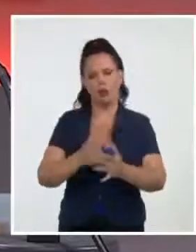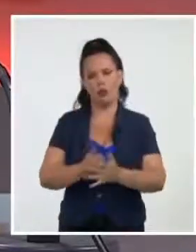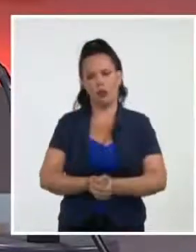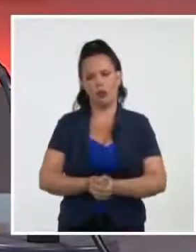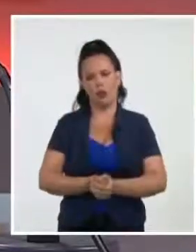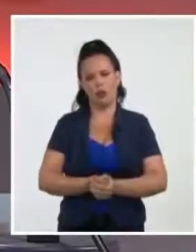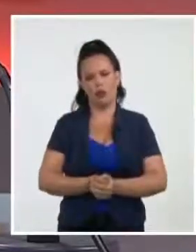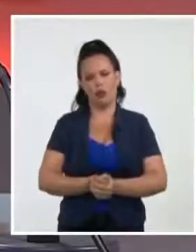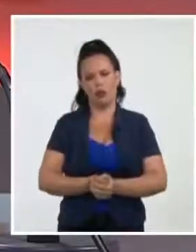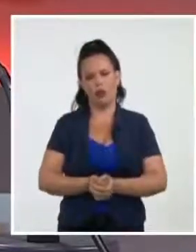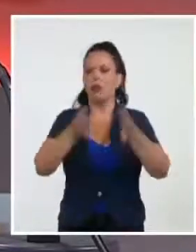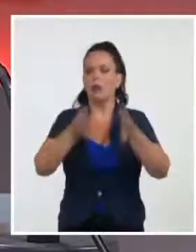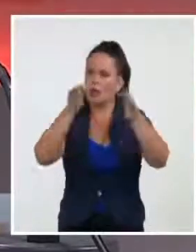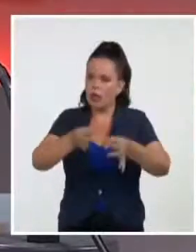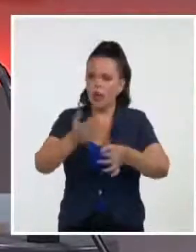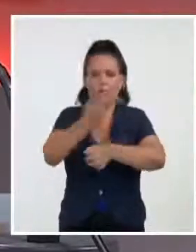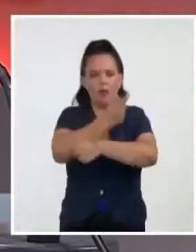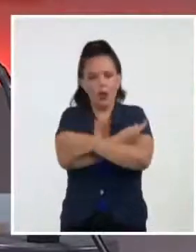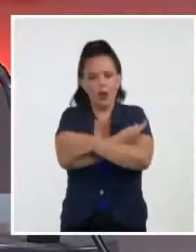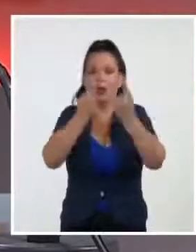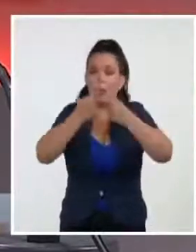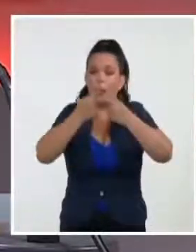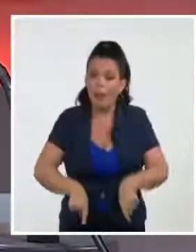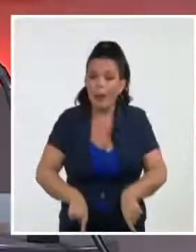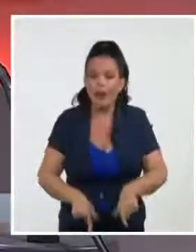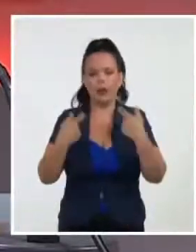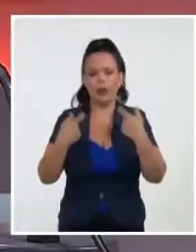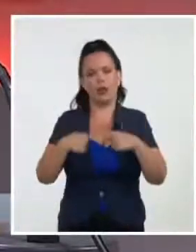tenga un ritmo determinado. Y entonces, bueno,